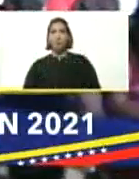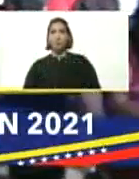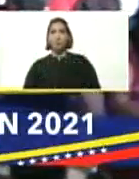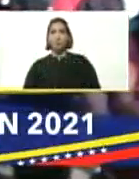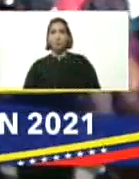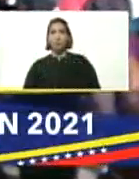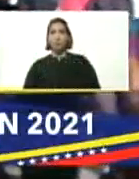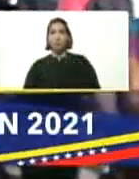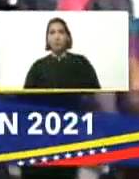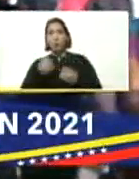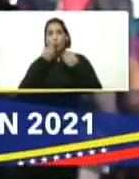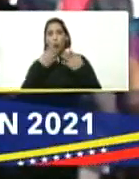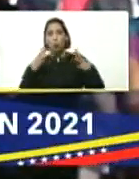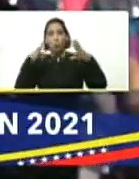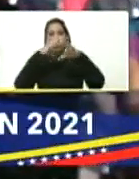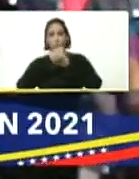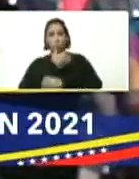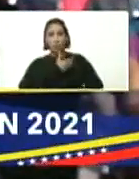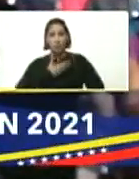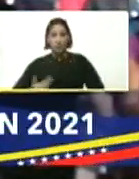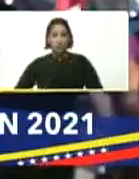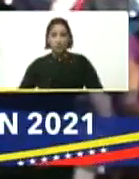Sí, buenas noches, señor presidente.